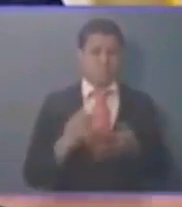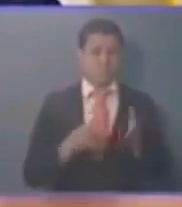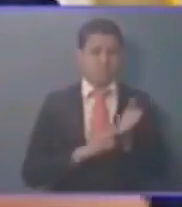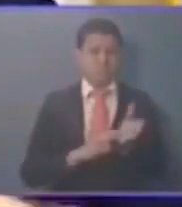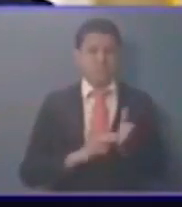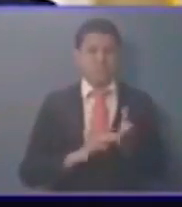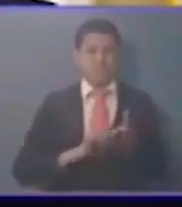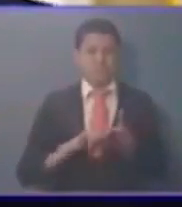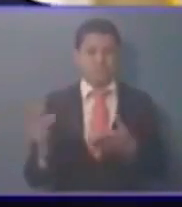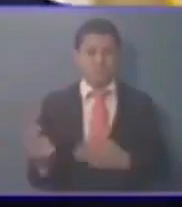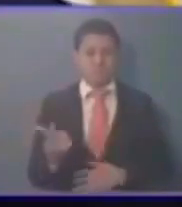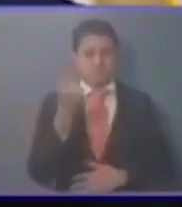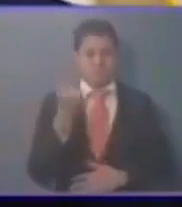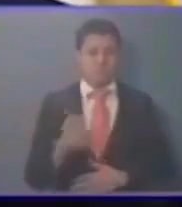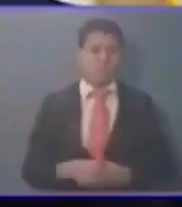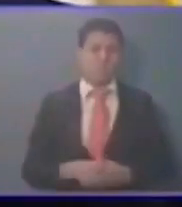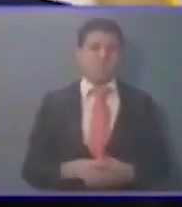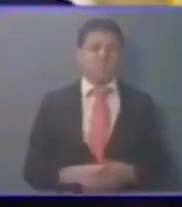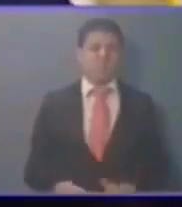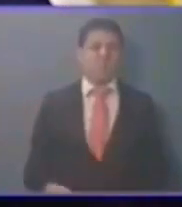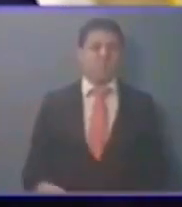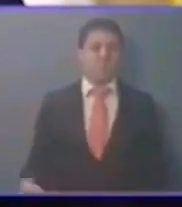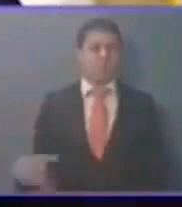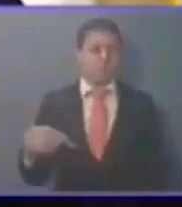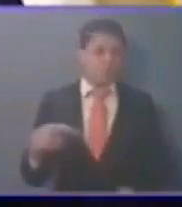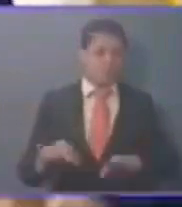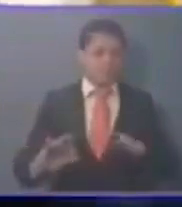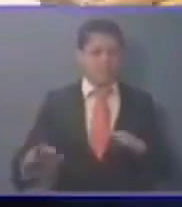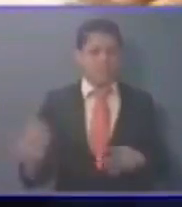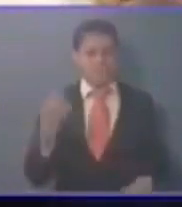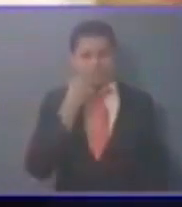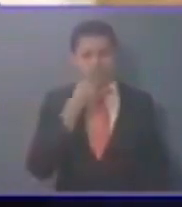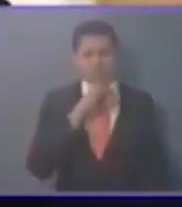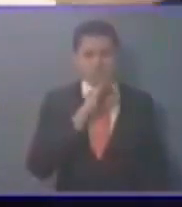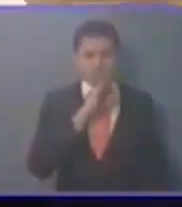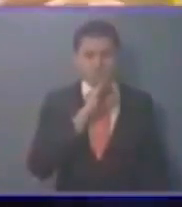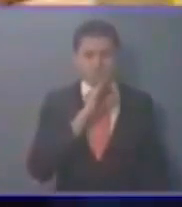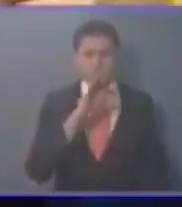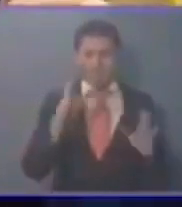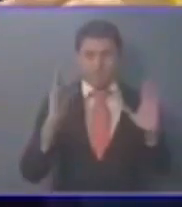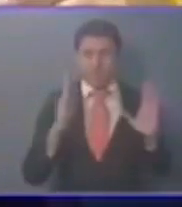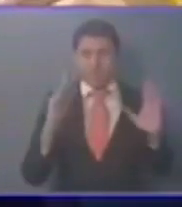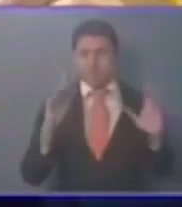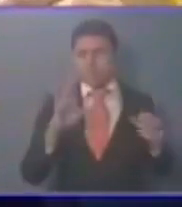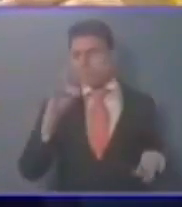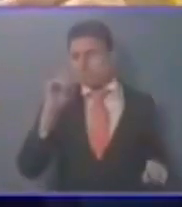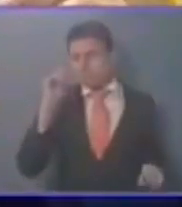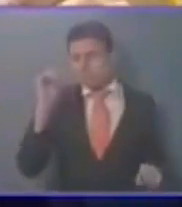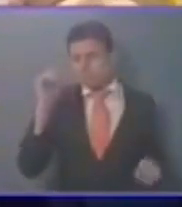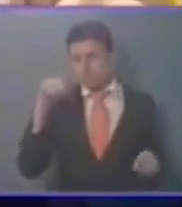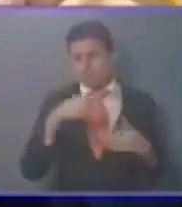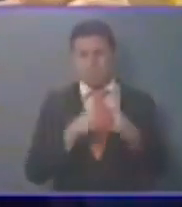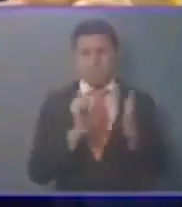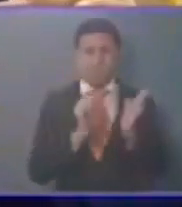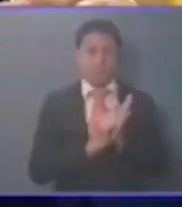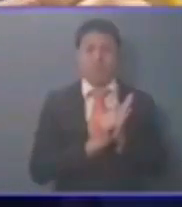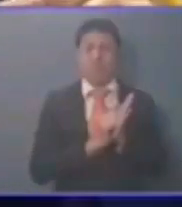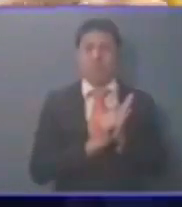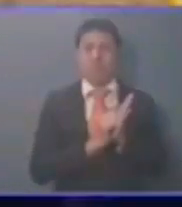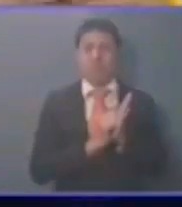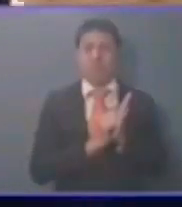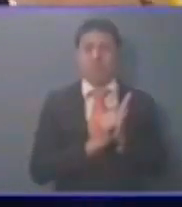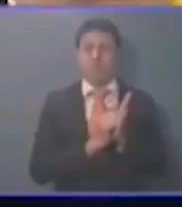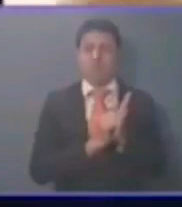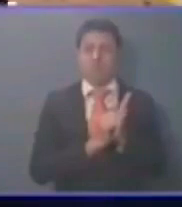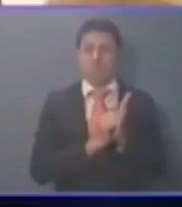esperar al sistema de salud para enfrentar una pandemia. Pero lo que jamás nos podemos permitir aquí en la Asamblea Legislativa es a